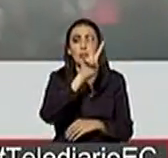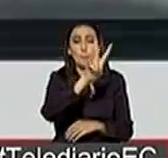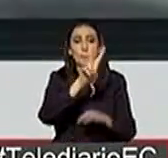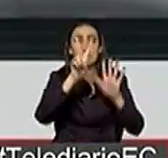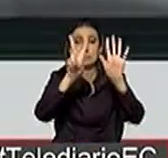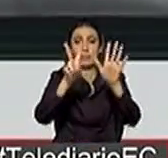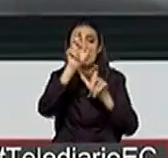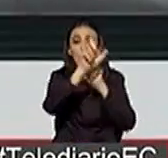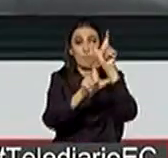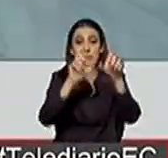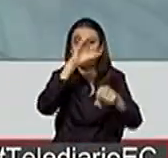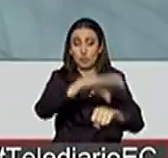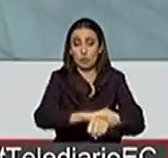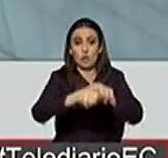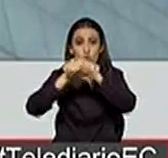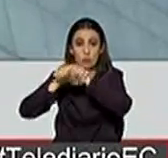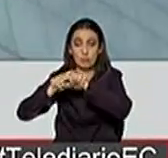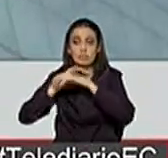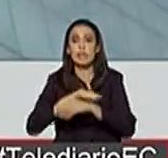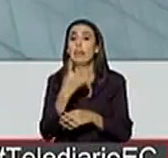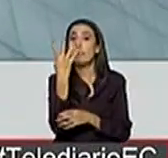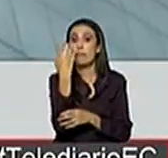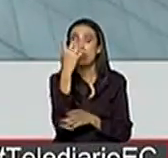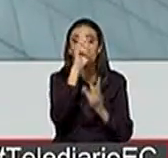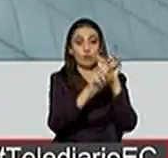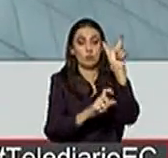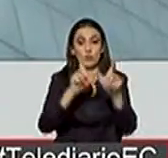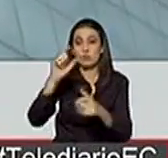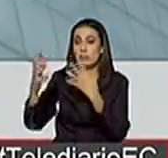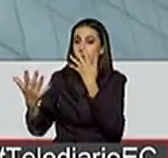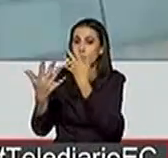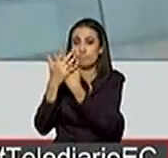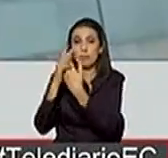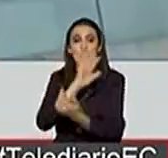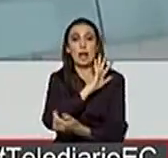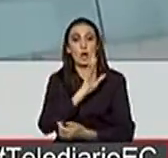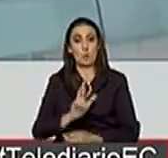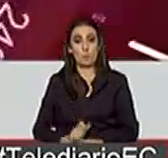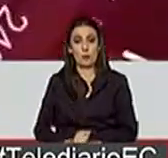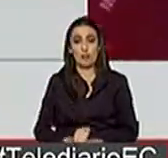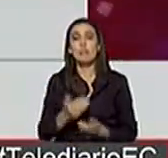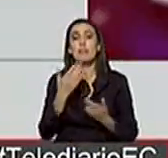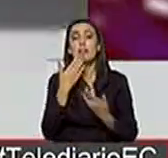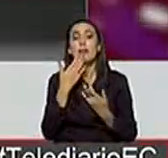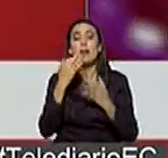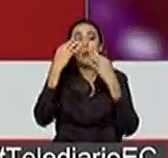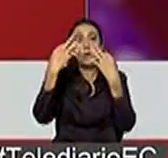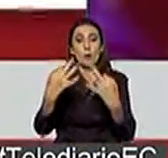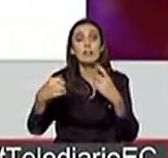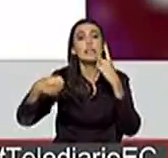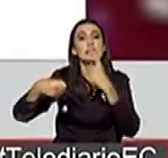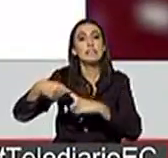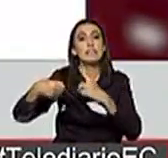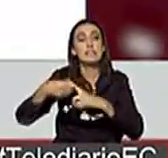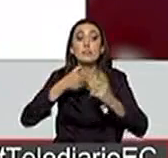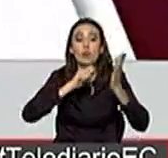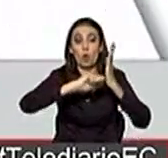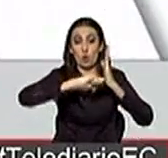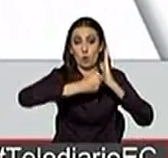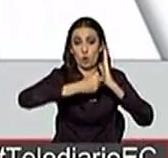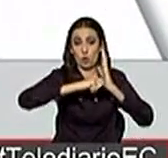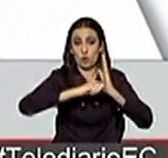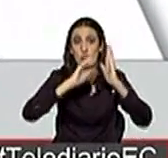investigaciones y 14 de ellas recibieron prisión preventiva tras una audiencia en la unidad de flagrancia en quitó la contraloría también